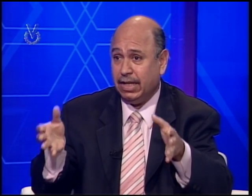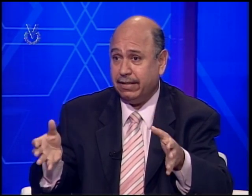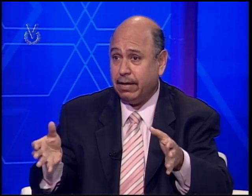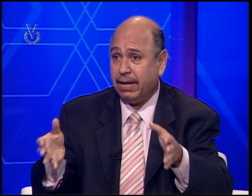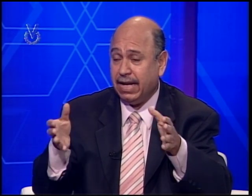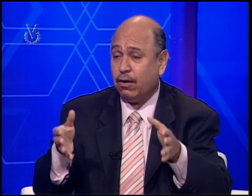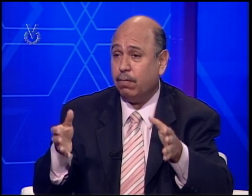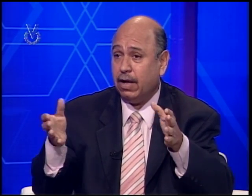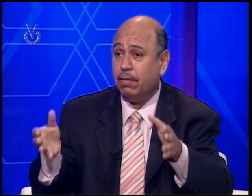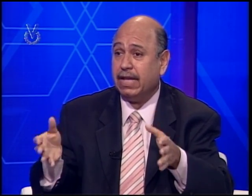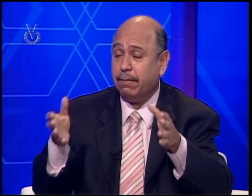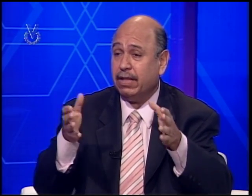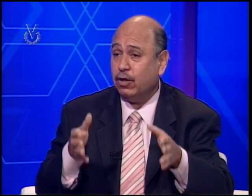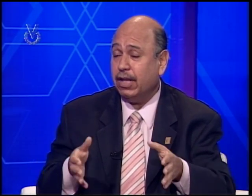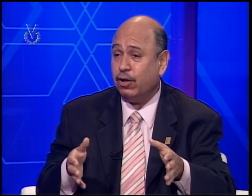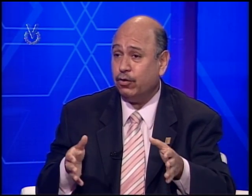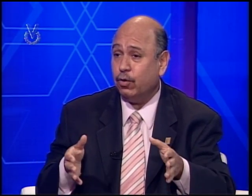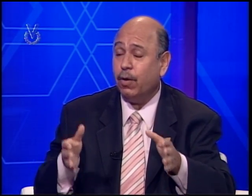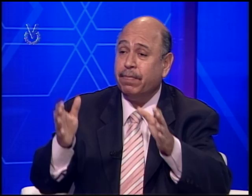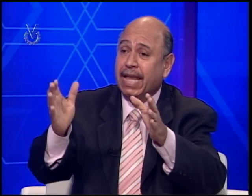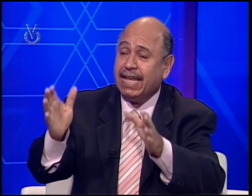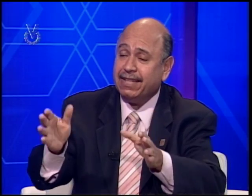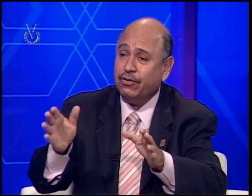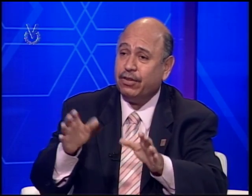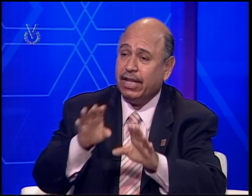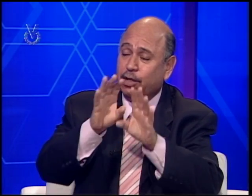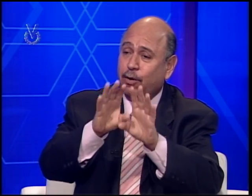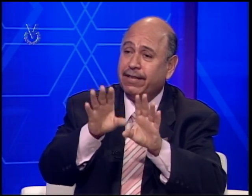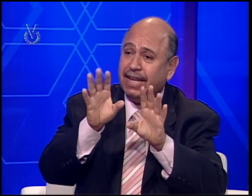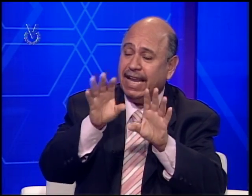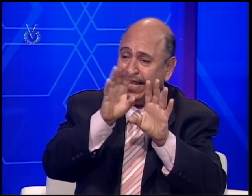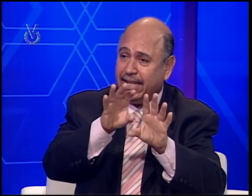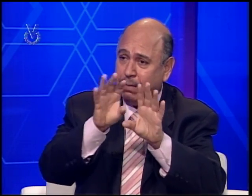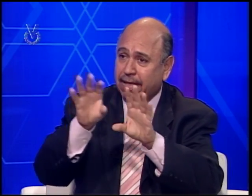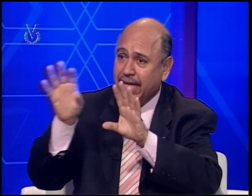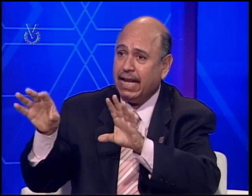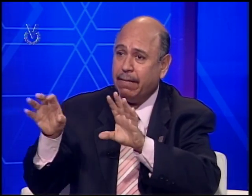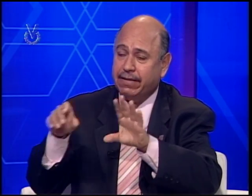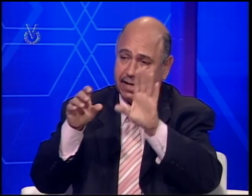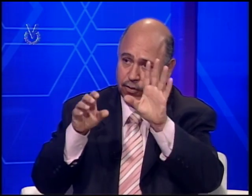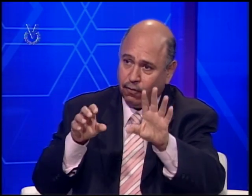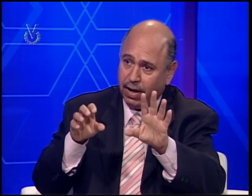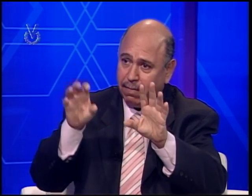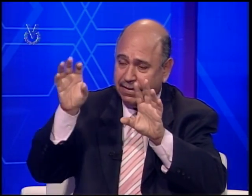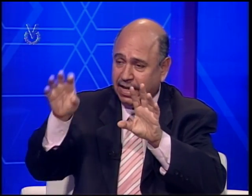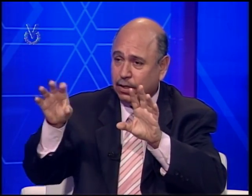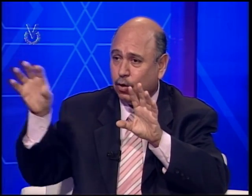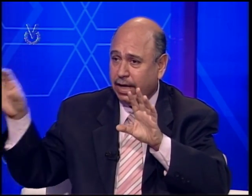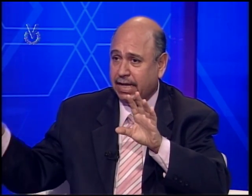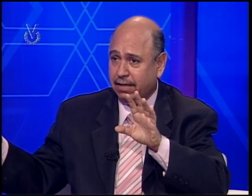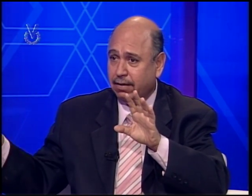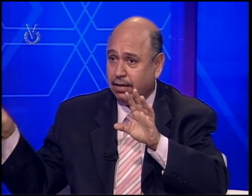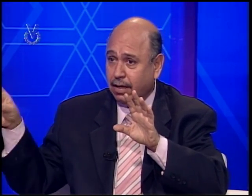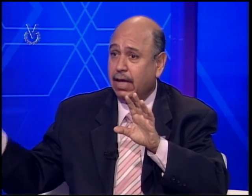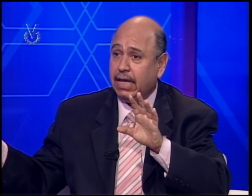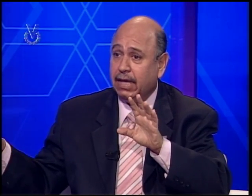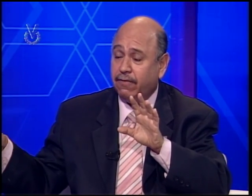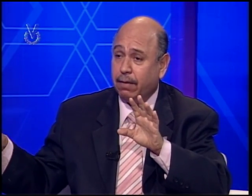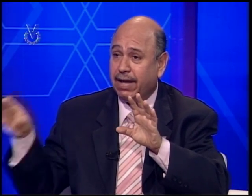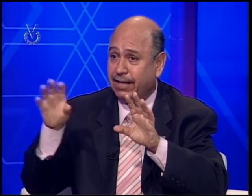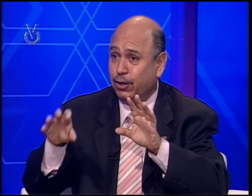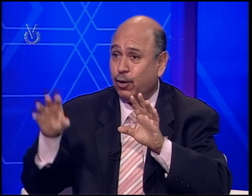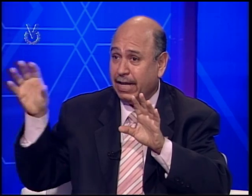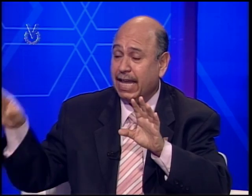el que se utiliza para la compra de los medicamentos y los insumos. ¿Qué está sucediendo? Te voy a hacer las 3 patas de la mesa, que son farmacias, droguerías.